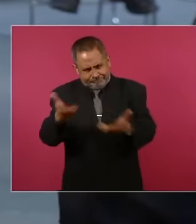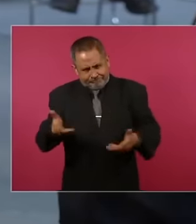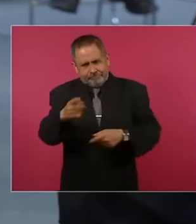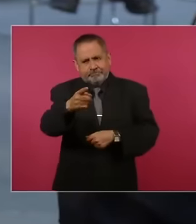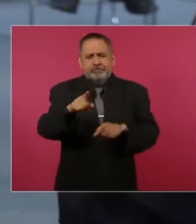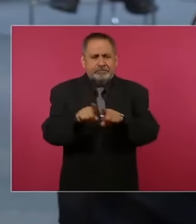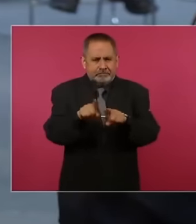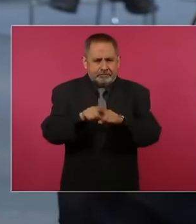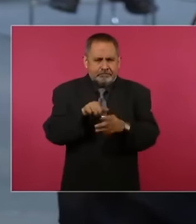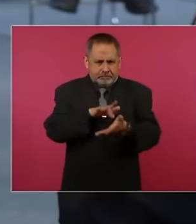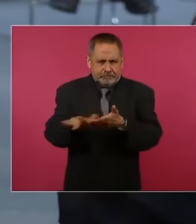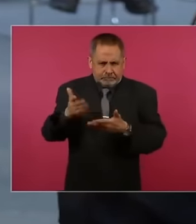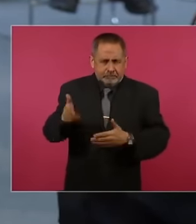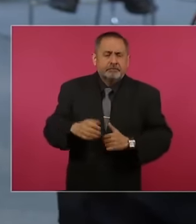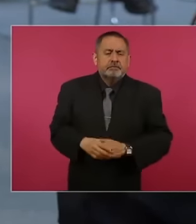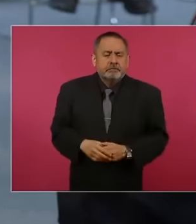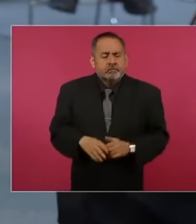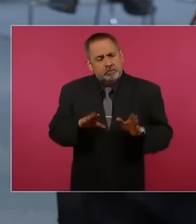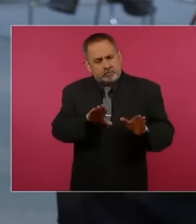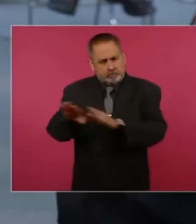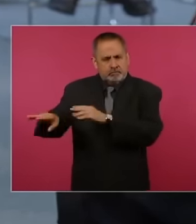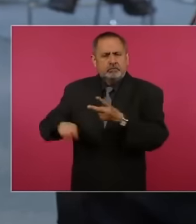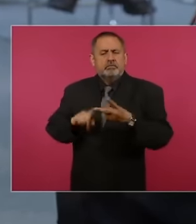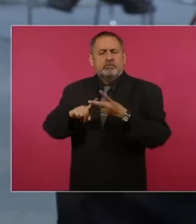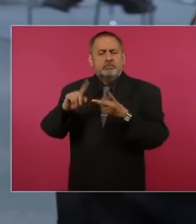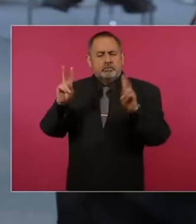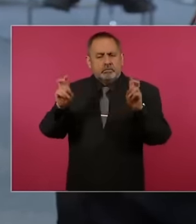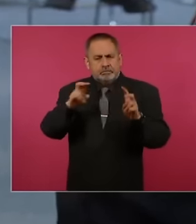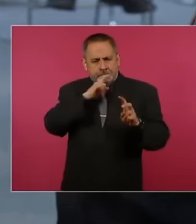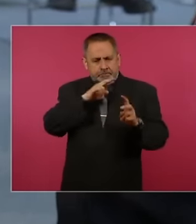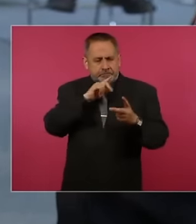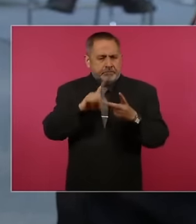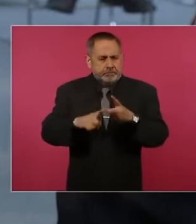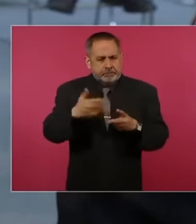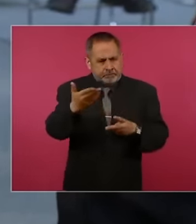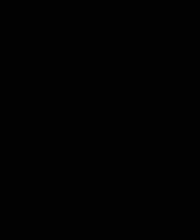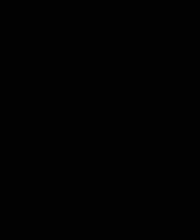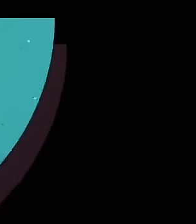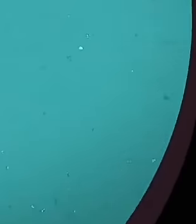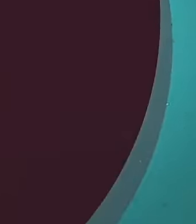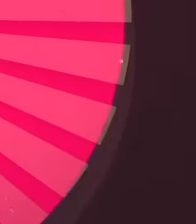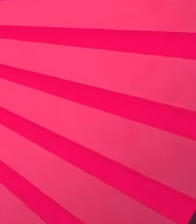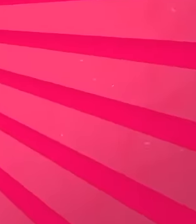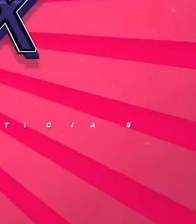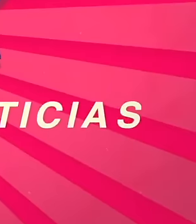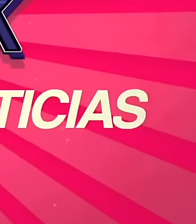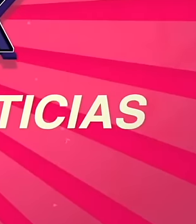piden su apoyo, su ayuda. Y bueno, en otro tema, así rápidamente, presidente, comentarles también.